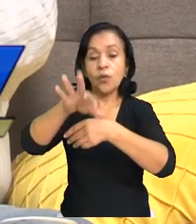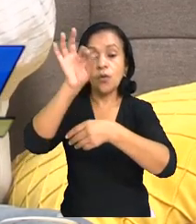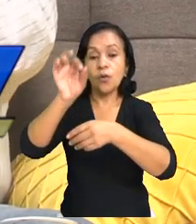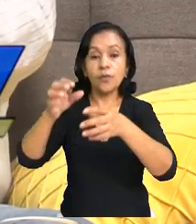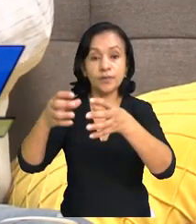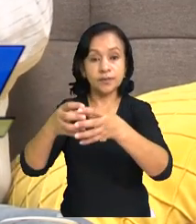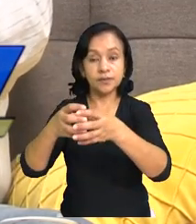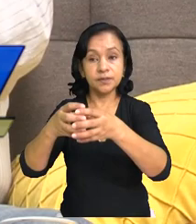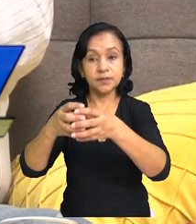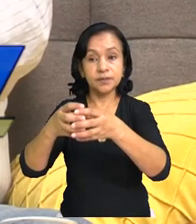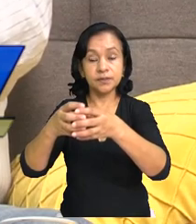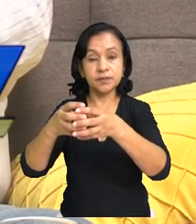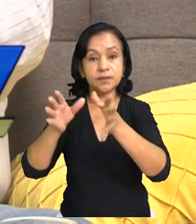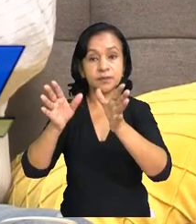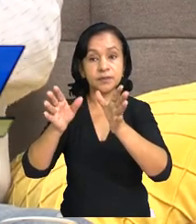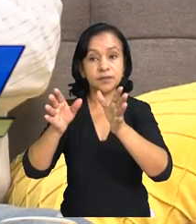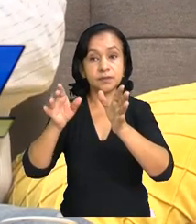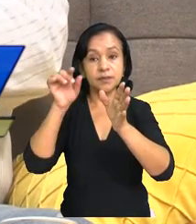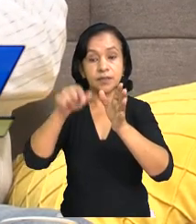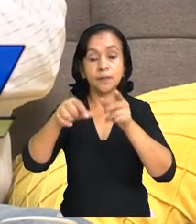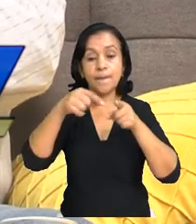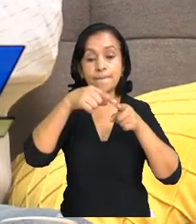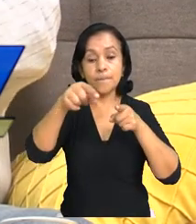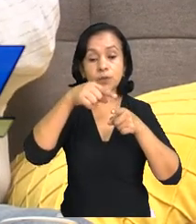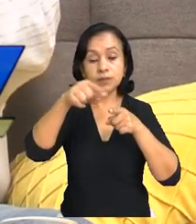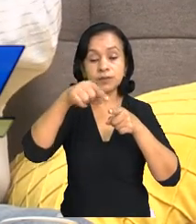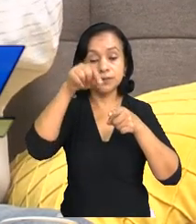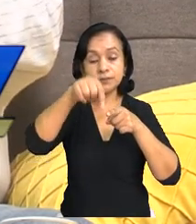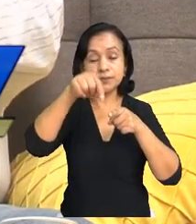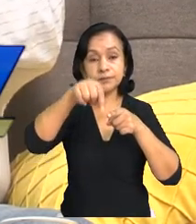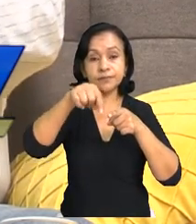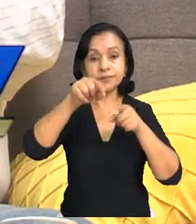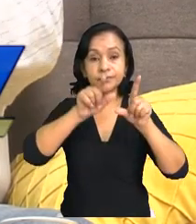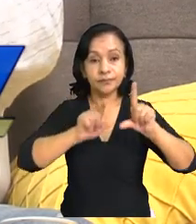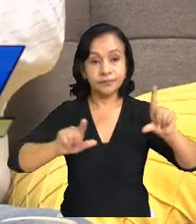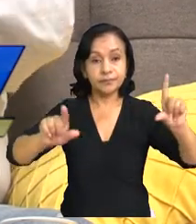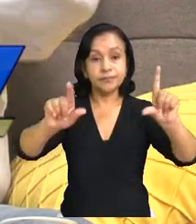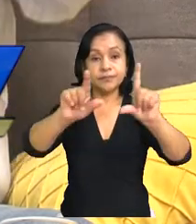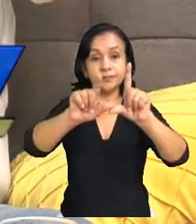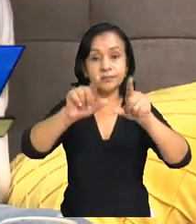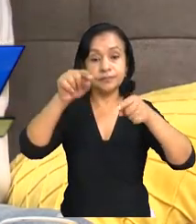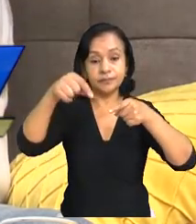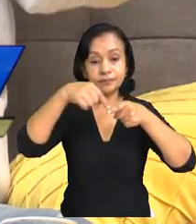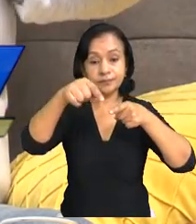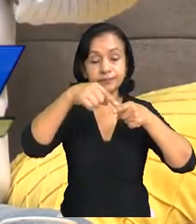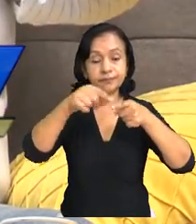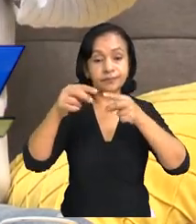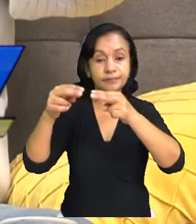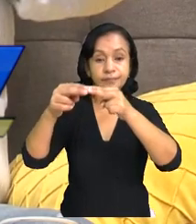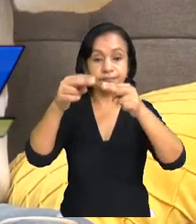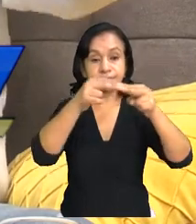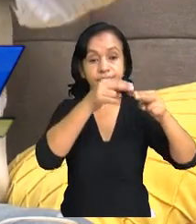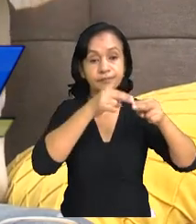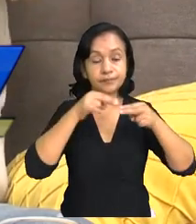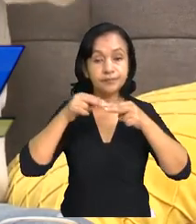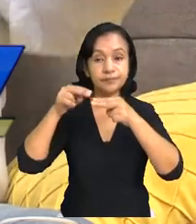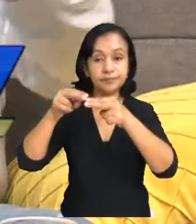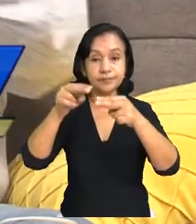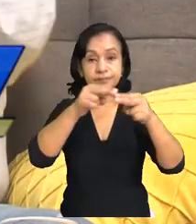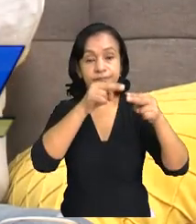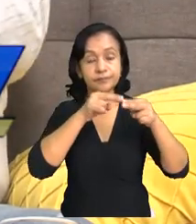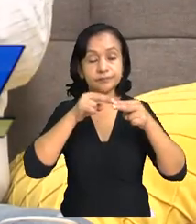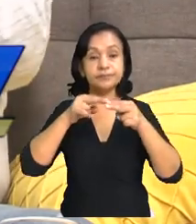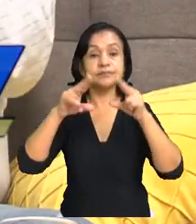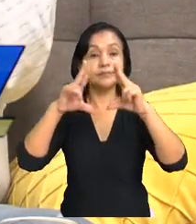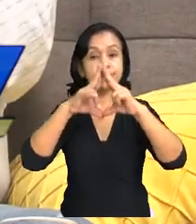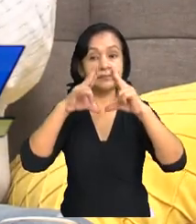la célula básica, según la ley, que es el municipio. Okay. A partir del municipio se articula todos esos vigores dispersos que tenemos en el